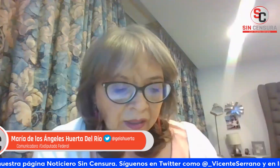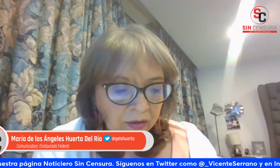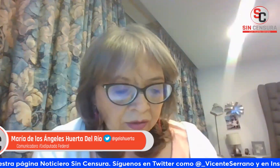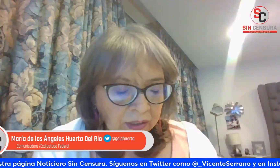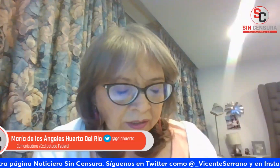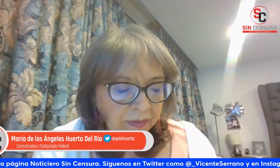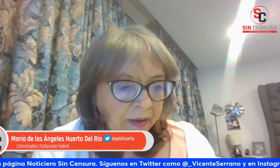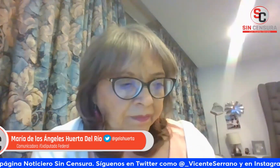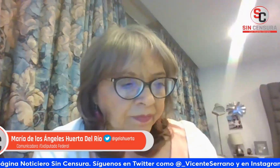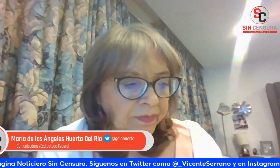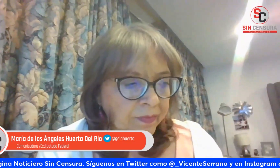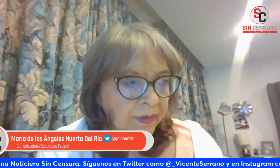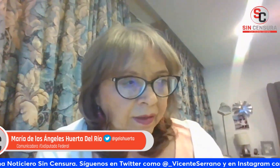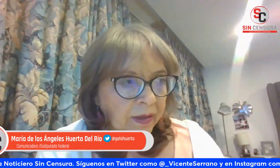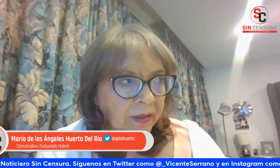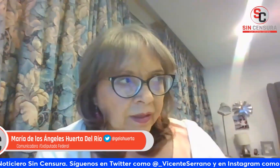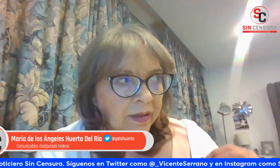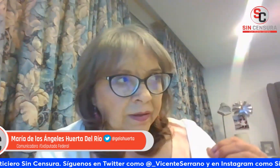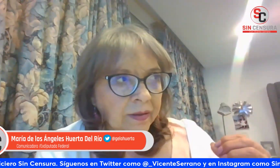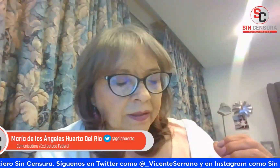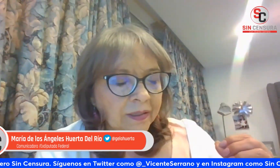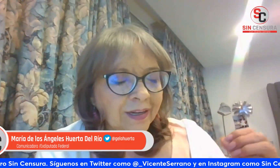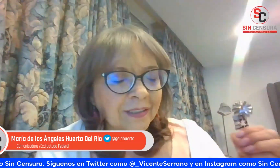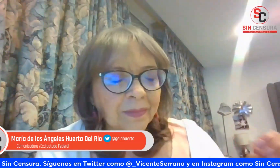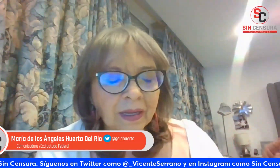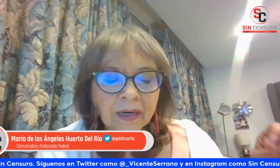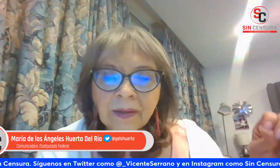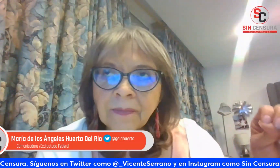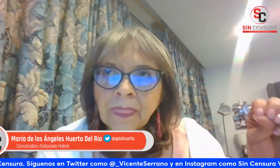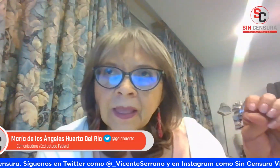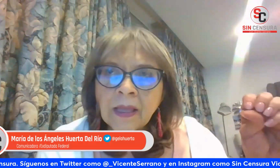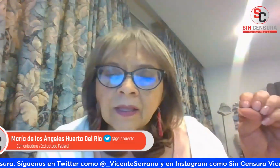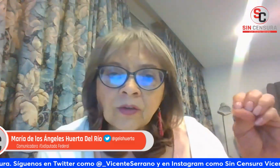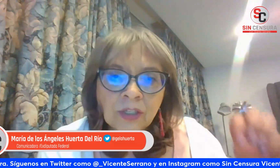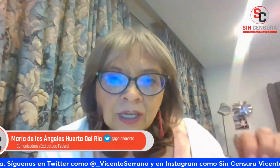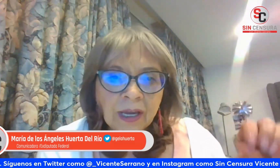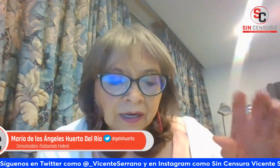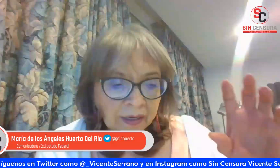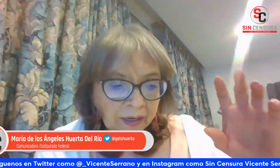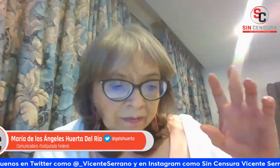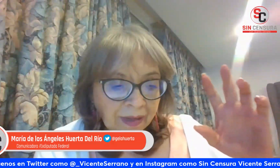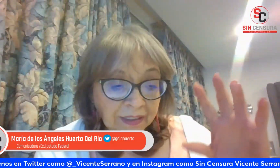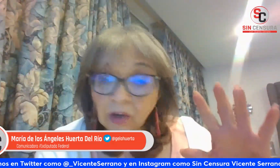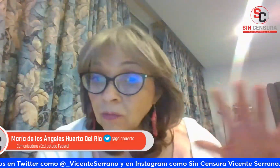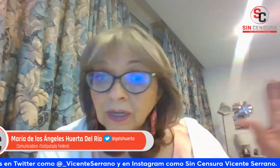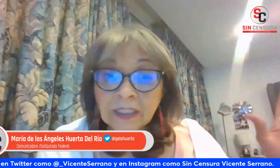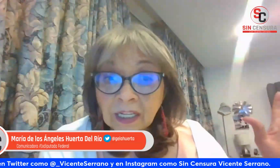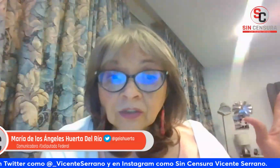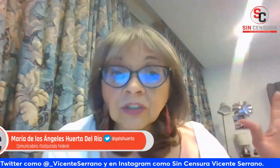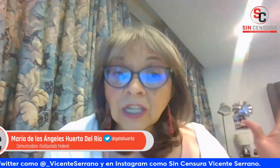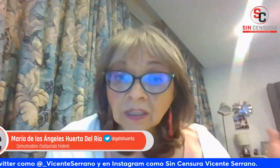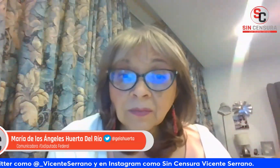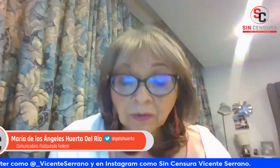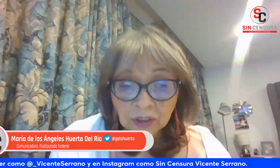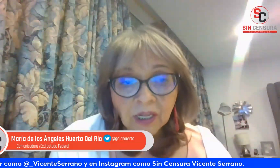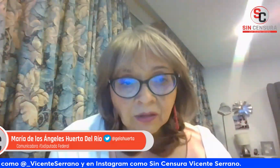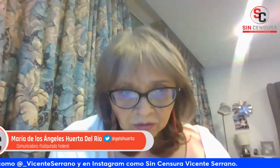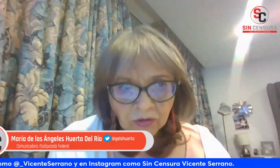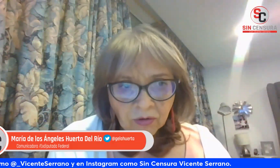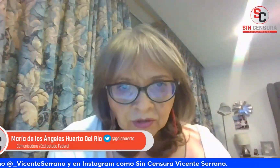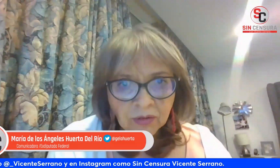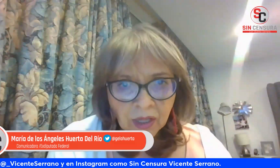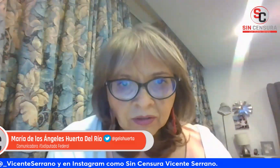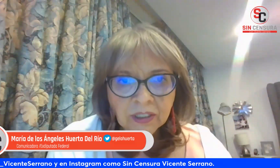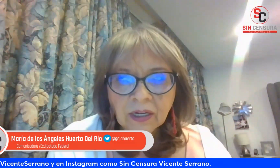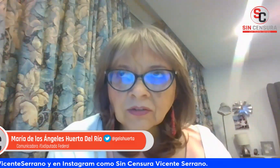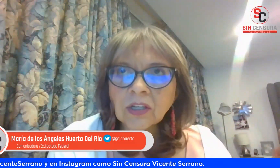de radio, del sistema, el SPR, no llegan más que como al 6 o 7%,